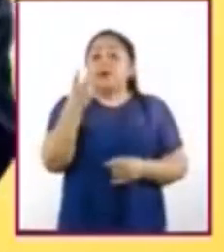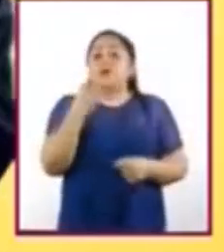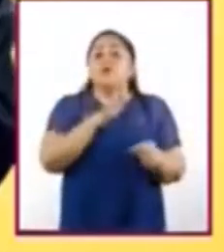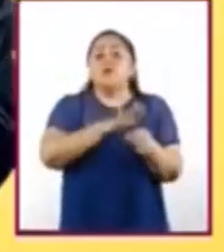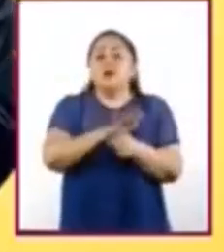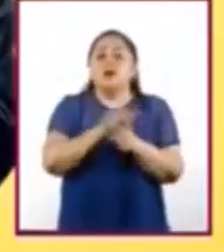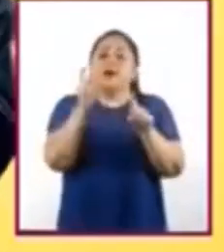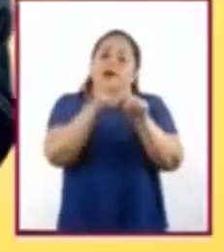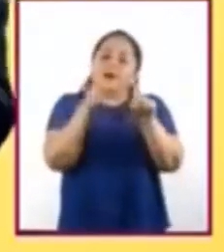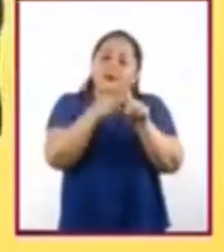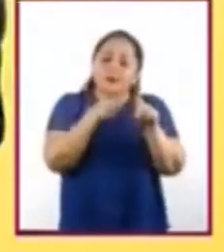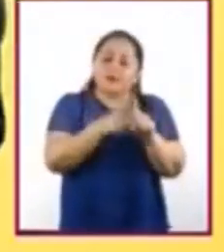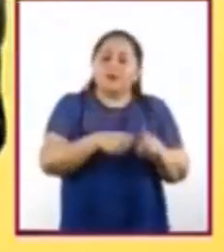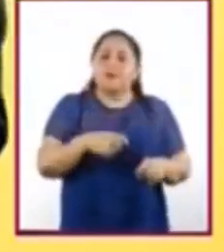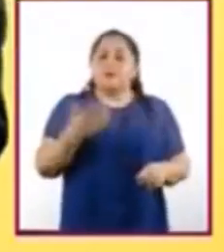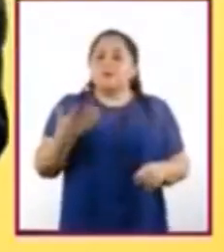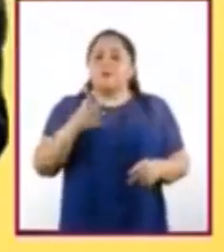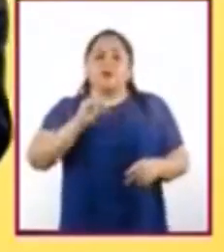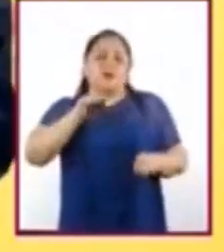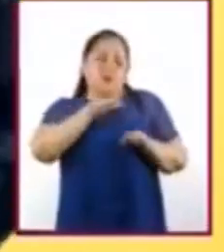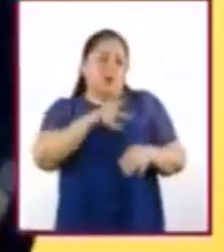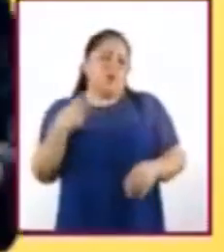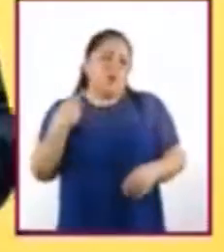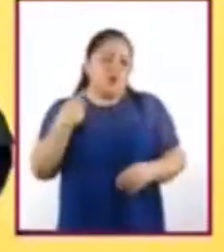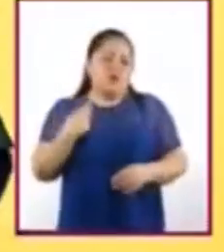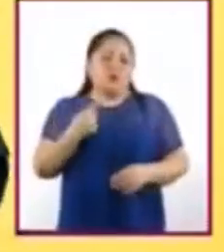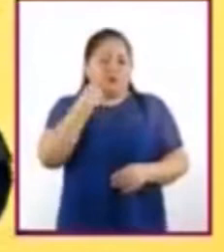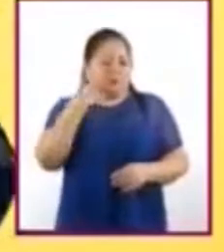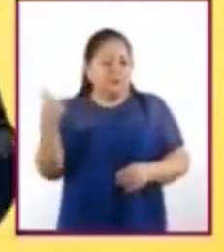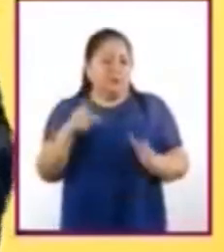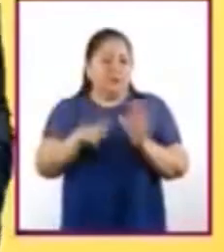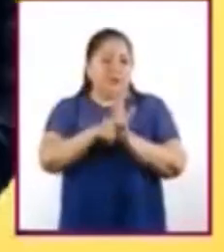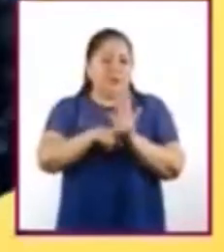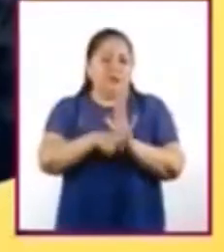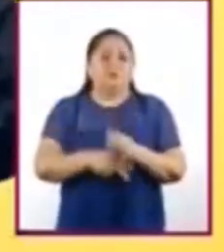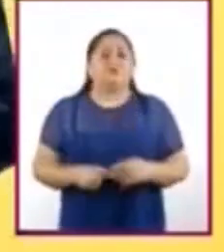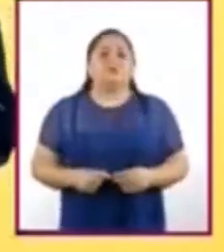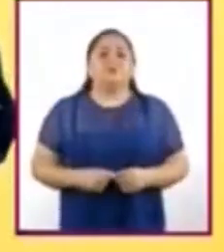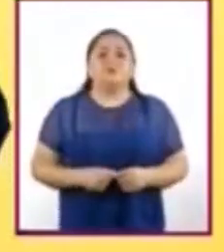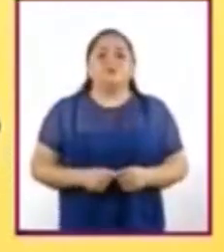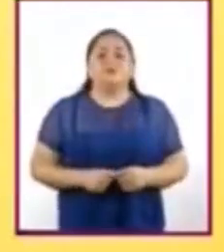una caricatura de sátira política. ¡Corre video!